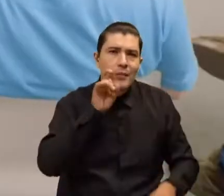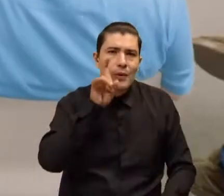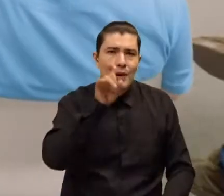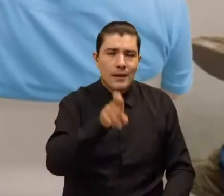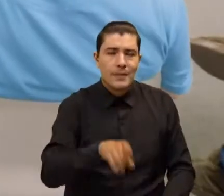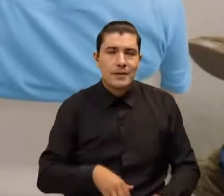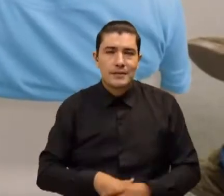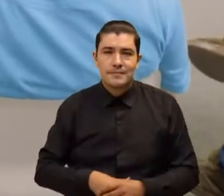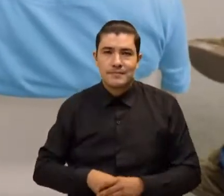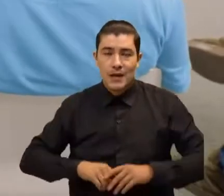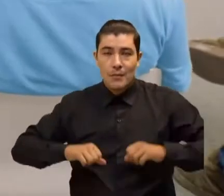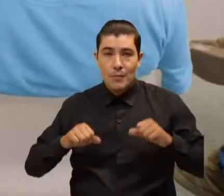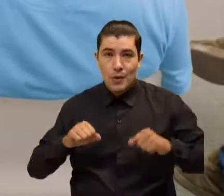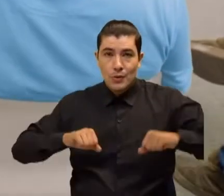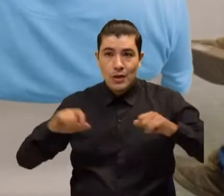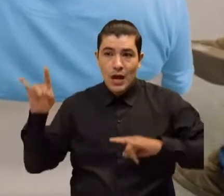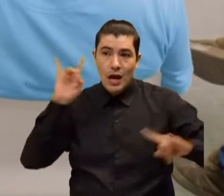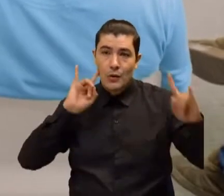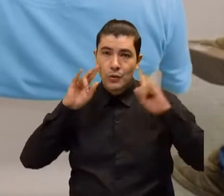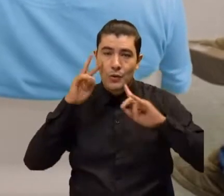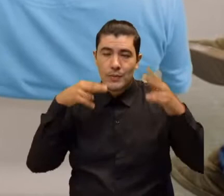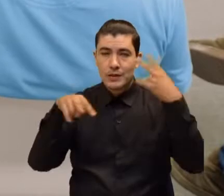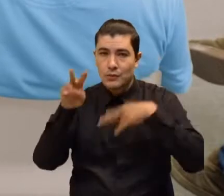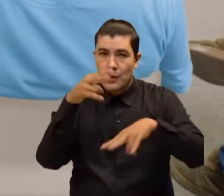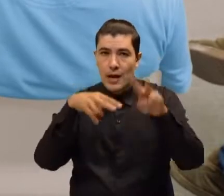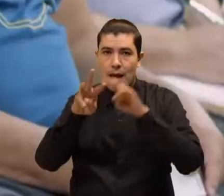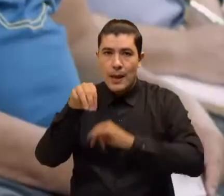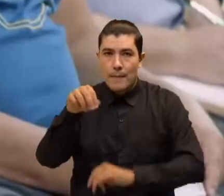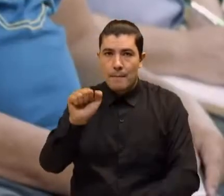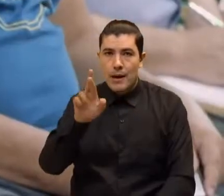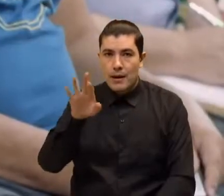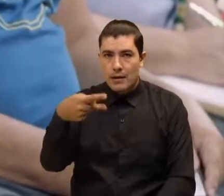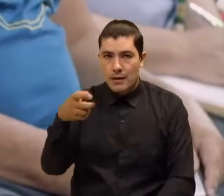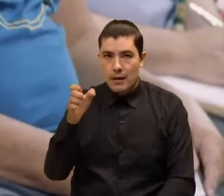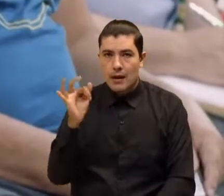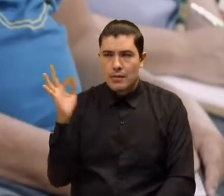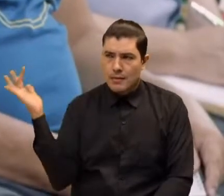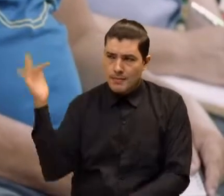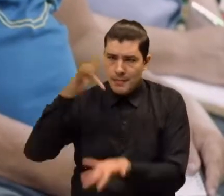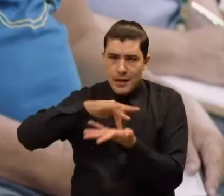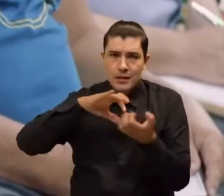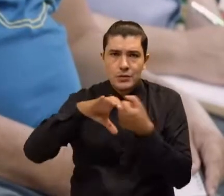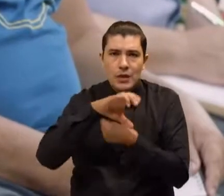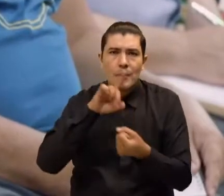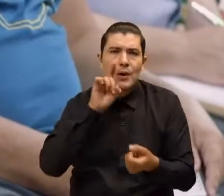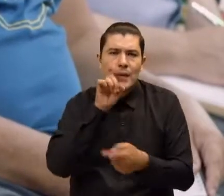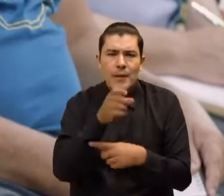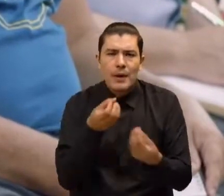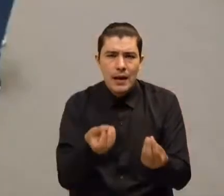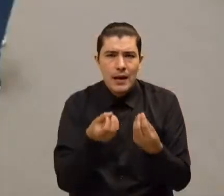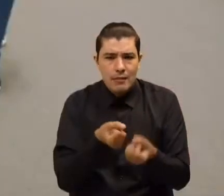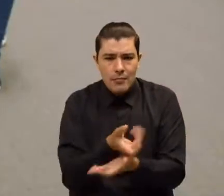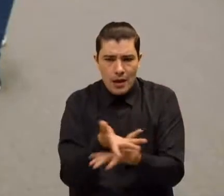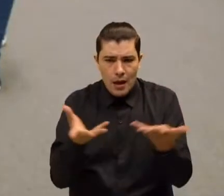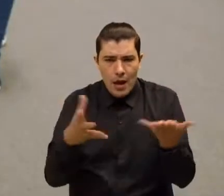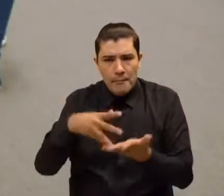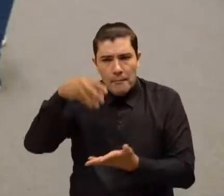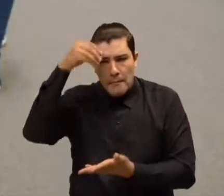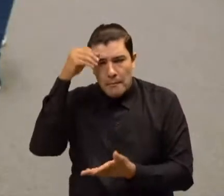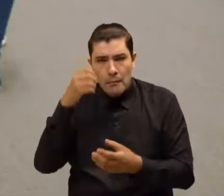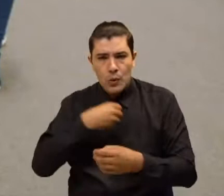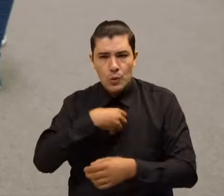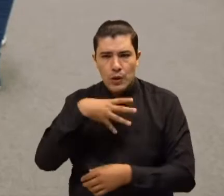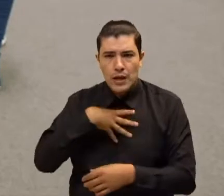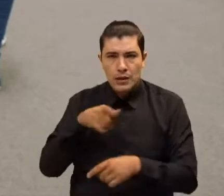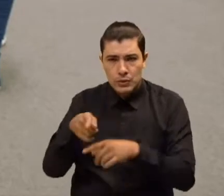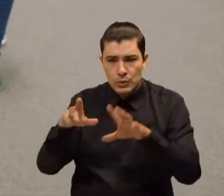bogotá audiovisual market ha llegado hasta las regiones creando espacios de aprendizaje y oportunidades para los sectores